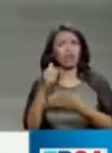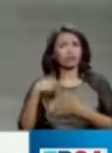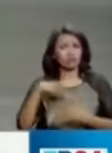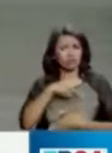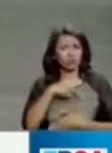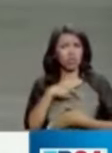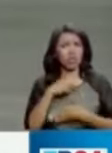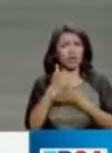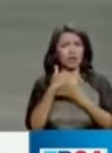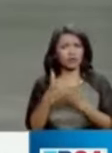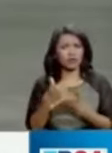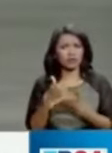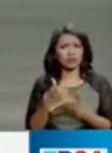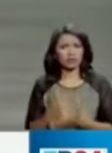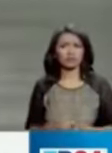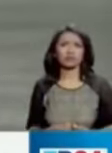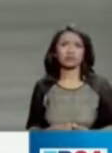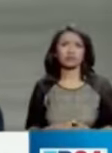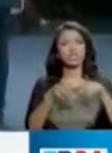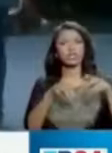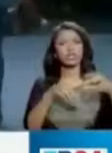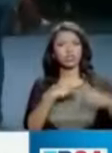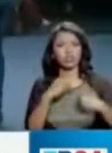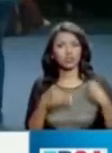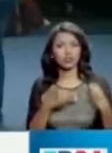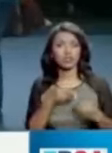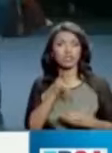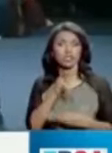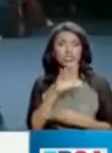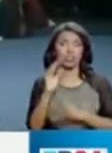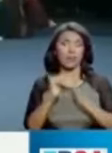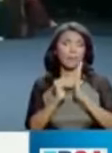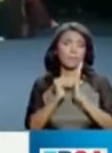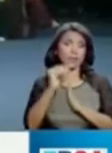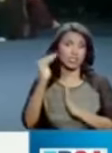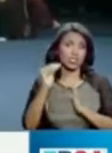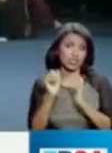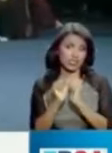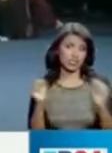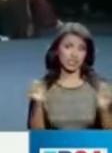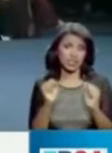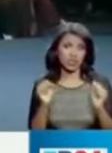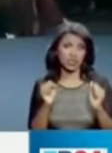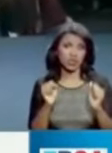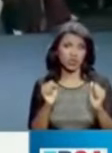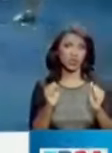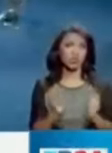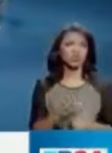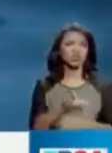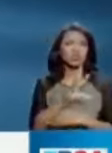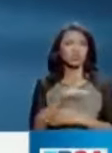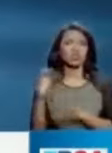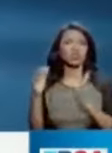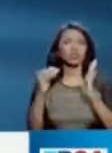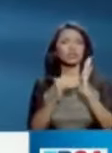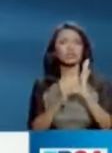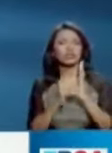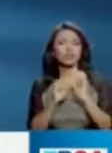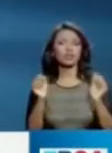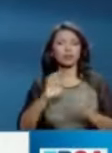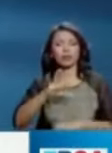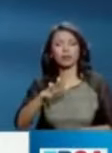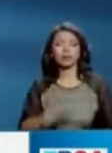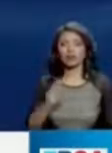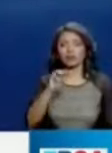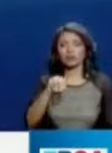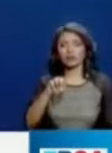banda delincuencial. Y todo esto pasa en Panamá y finalmente estamos frente a un proceso electoral donde tenemos candidatos